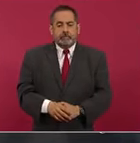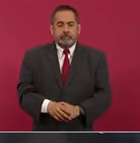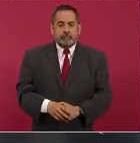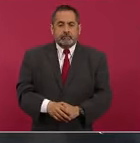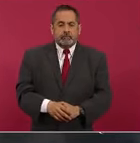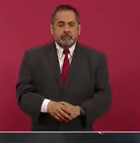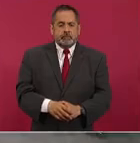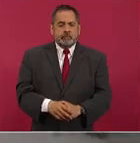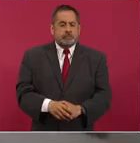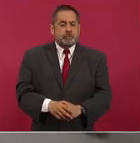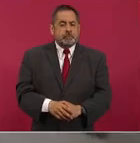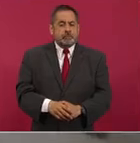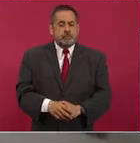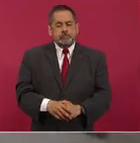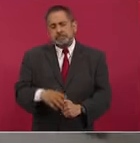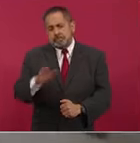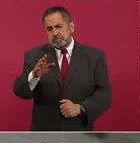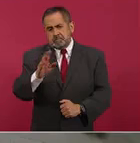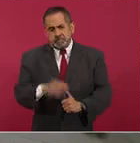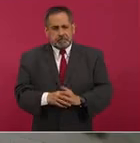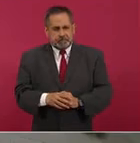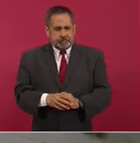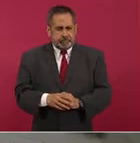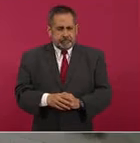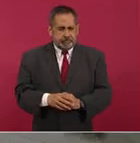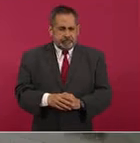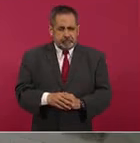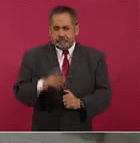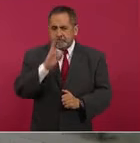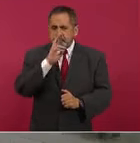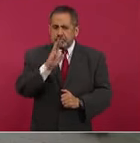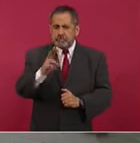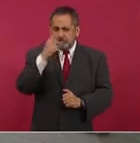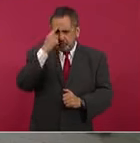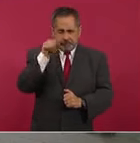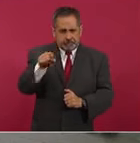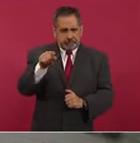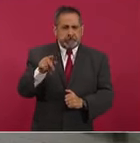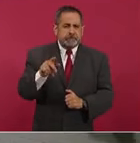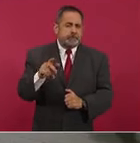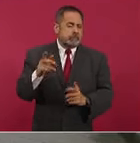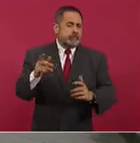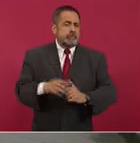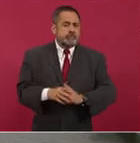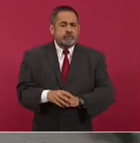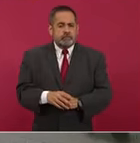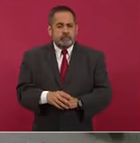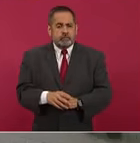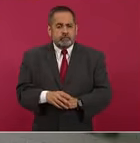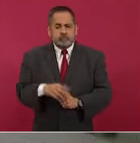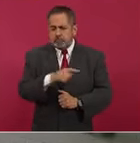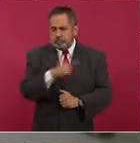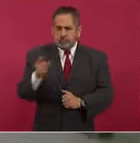Sería bueno que para contestar tu pregunta, que